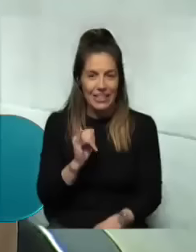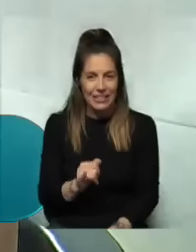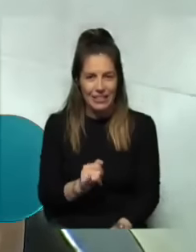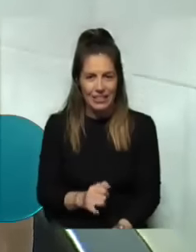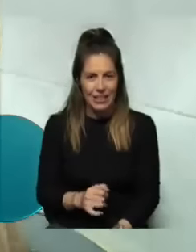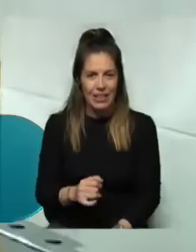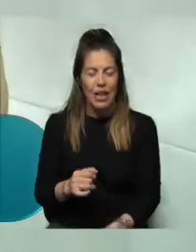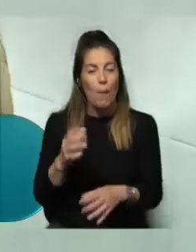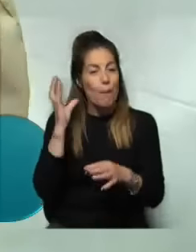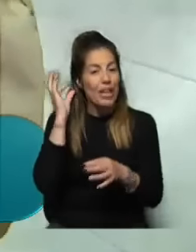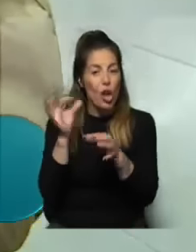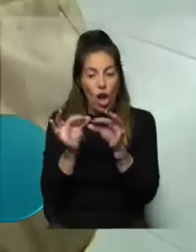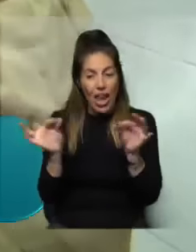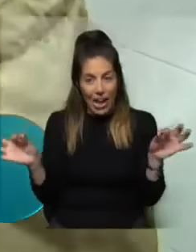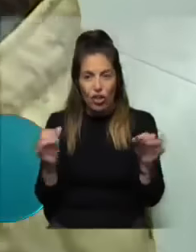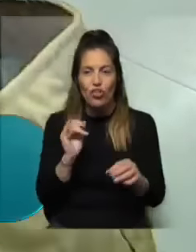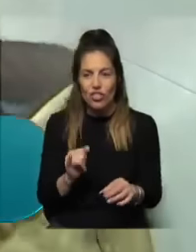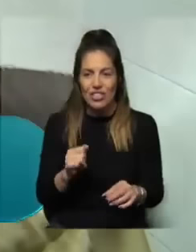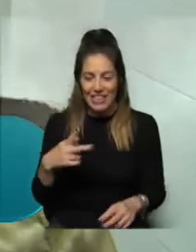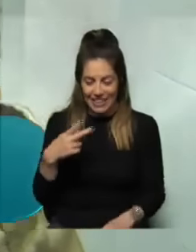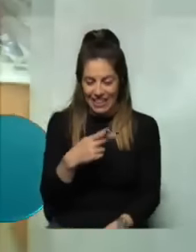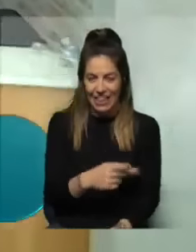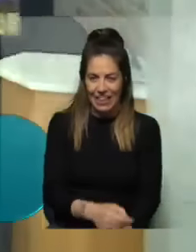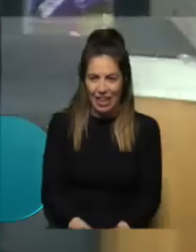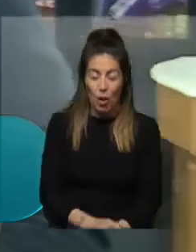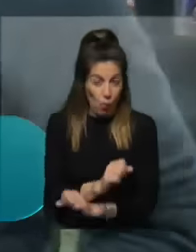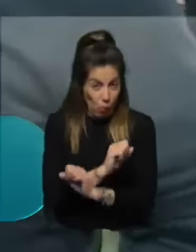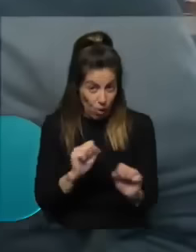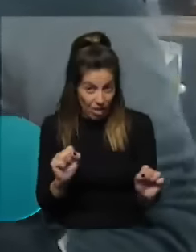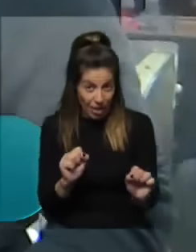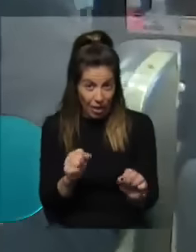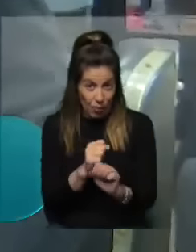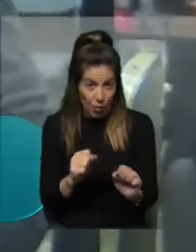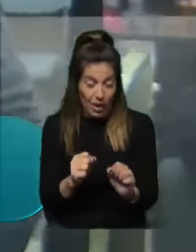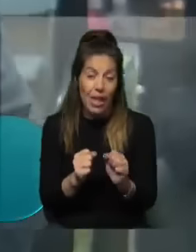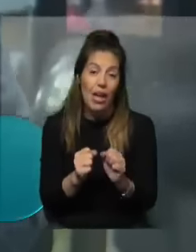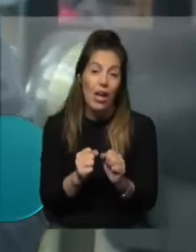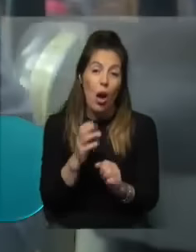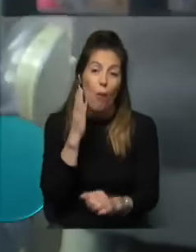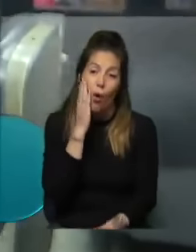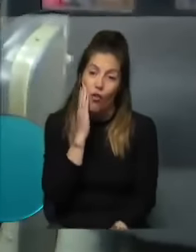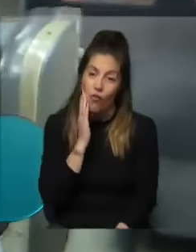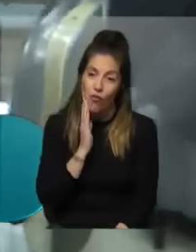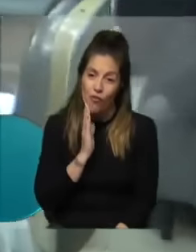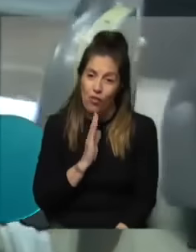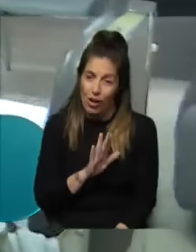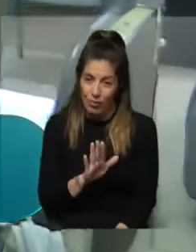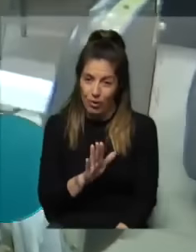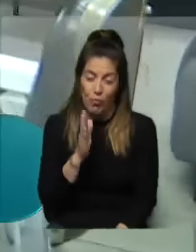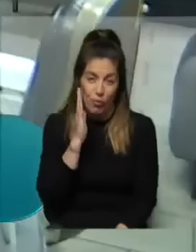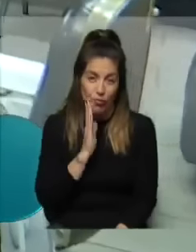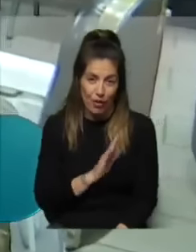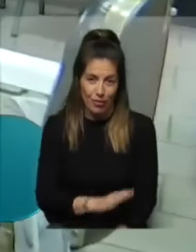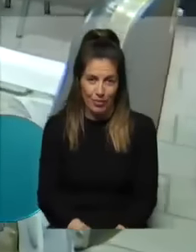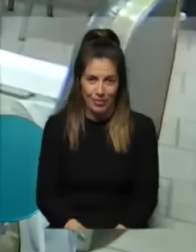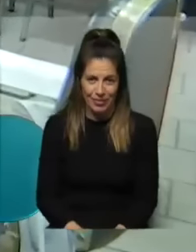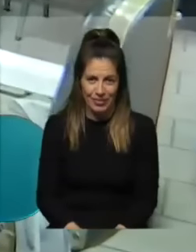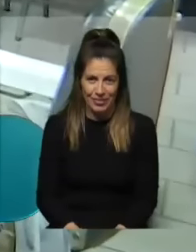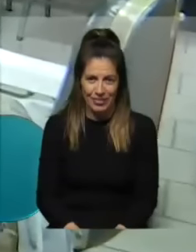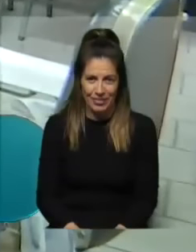tijera. Bueno, Tano, a ver, ¿se anima? Le pido por favor, Tano, claramente, para no llenarme pelo, porque vio que la vida